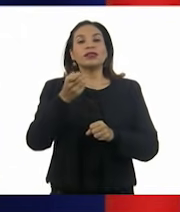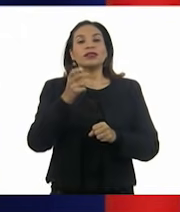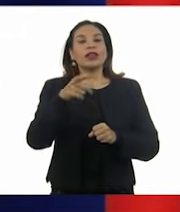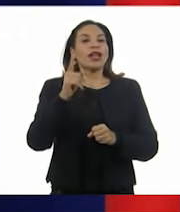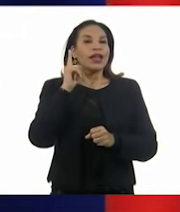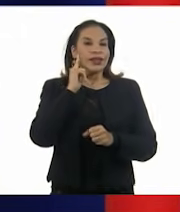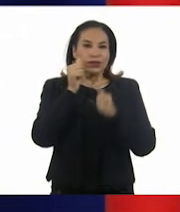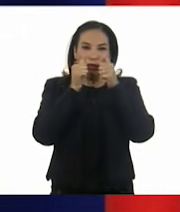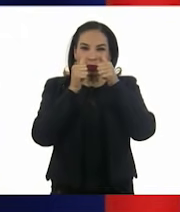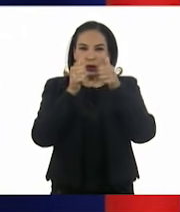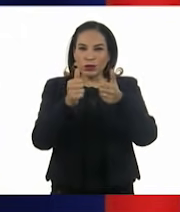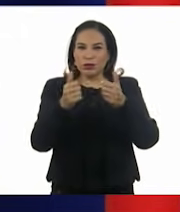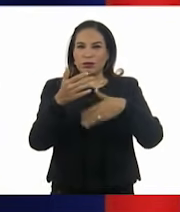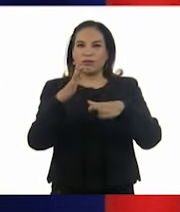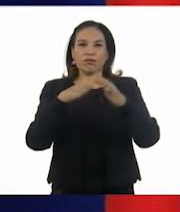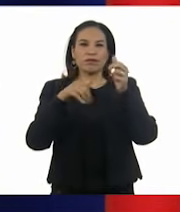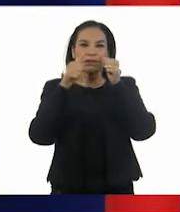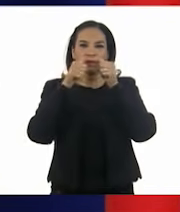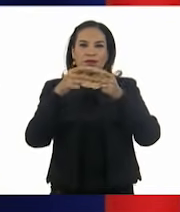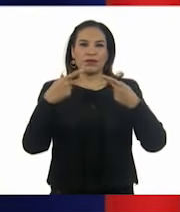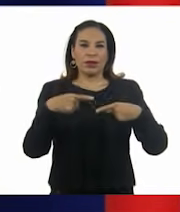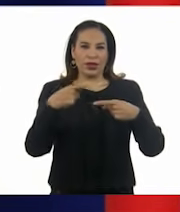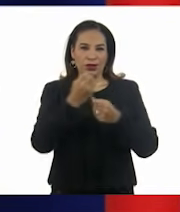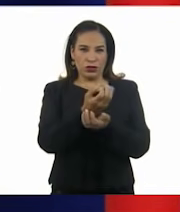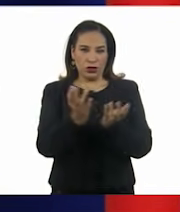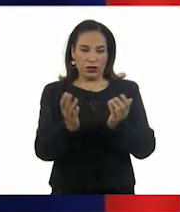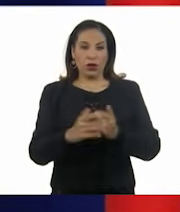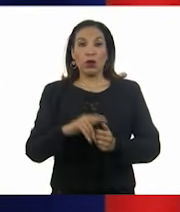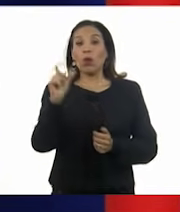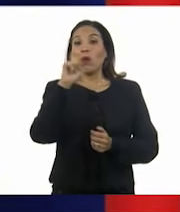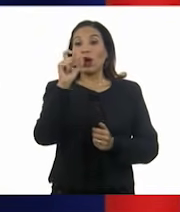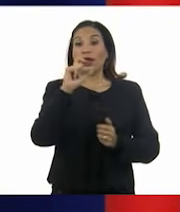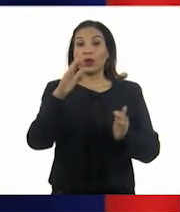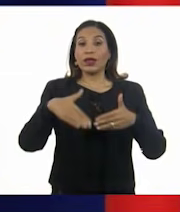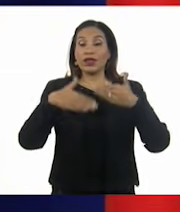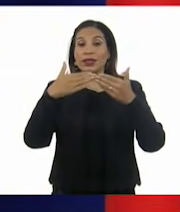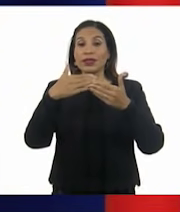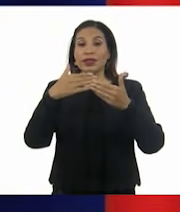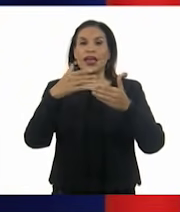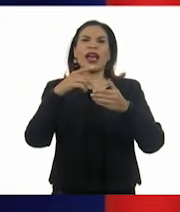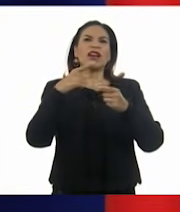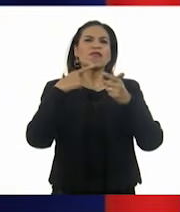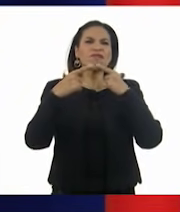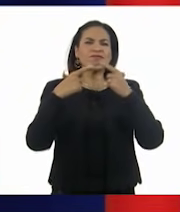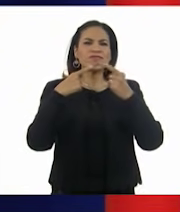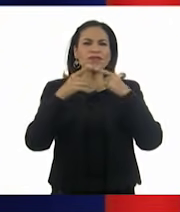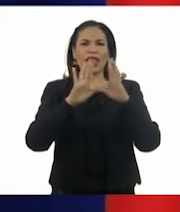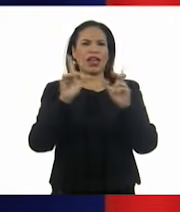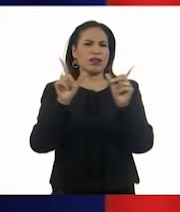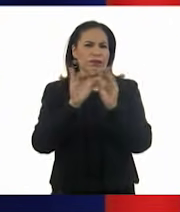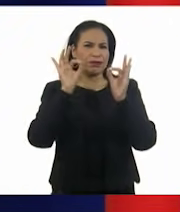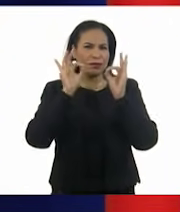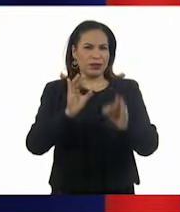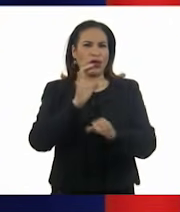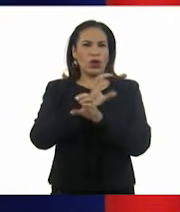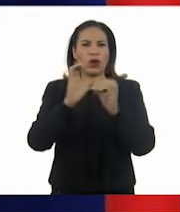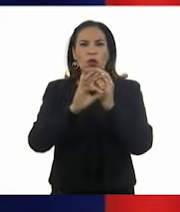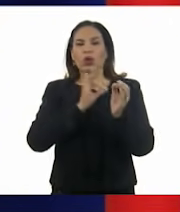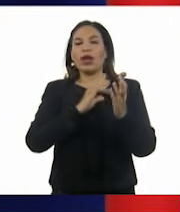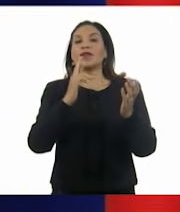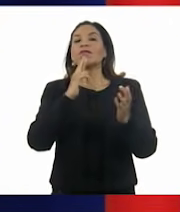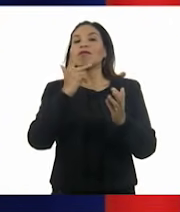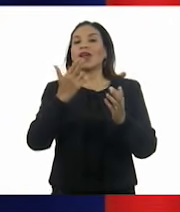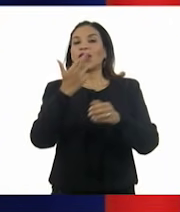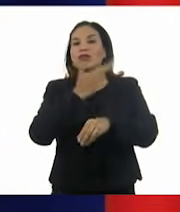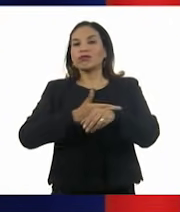escucha atentamente a las personas. Cuando lleguen a algunas conclusiones o cosas que puedan hacer para